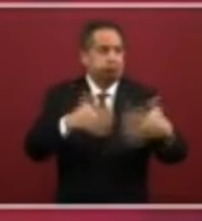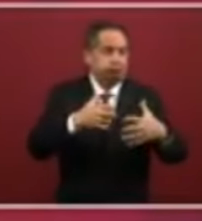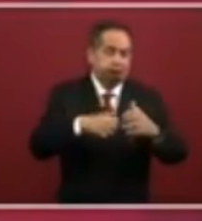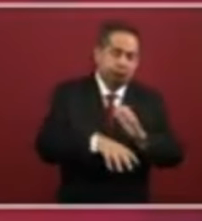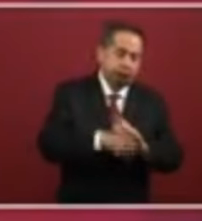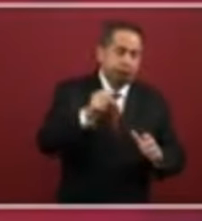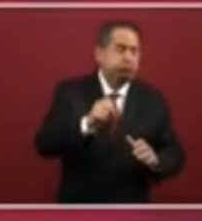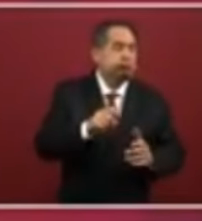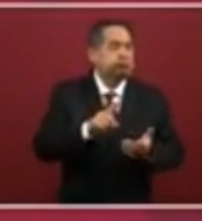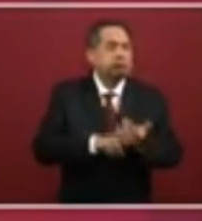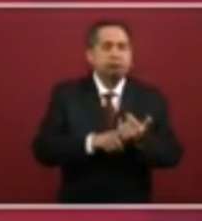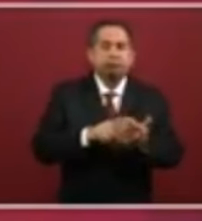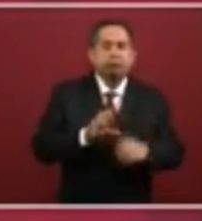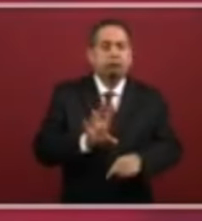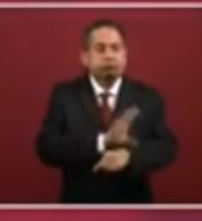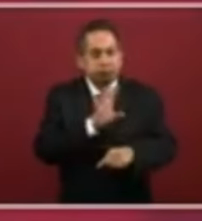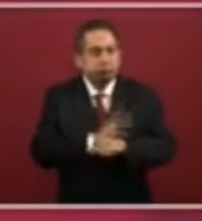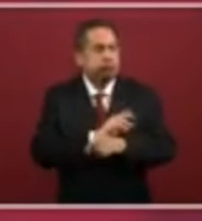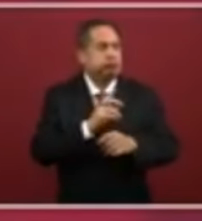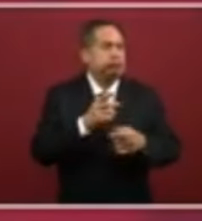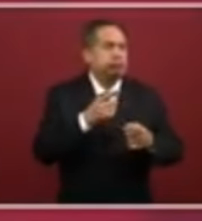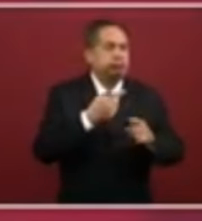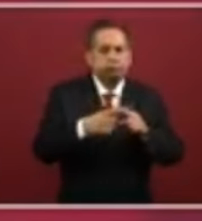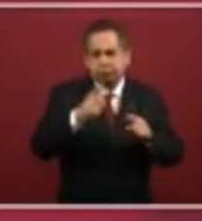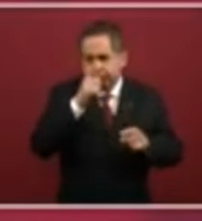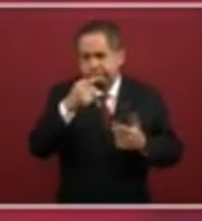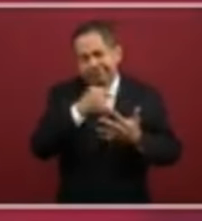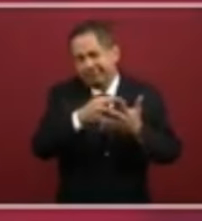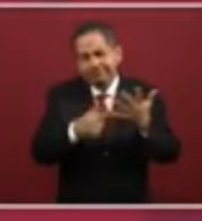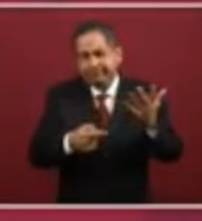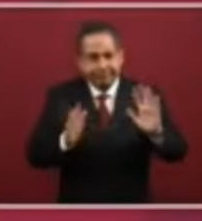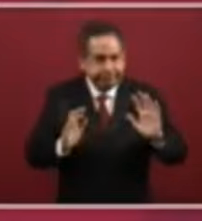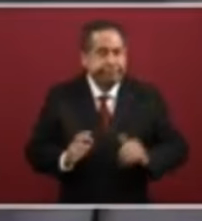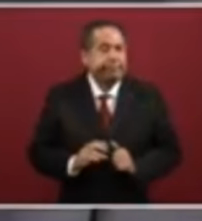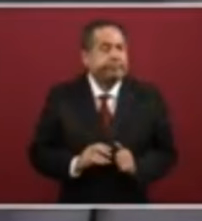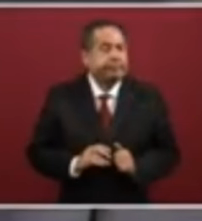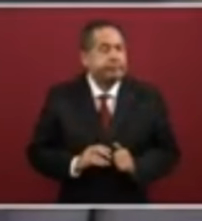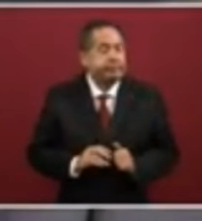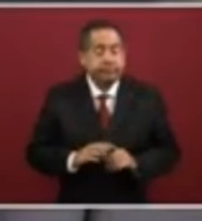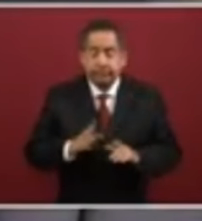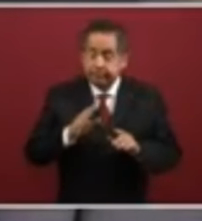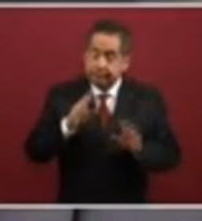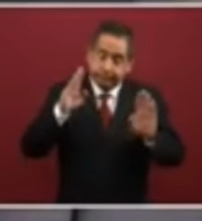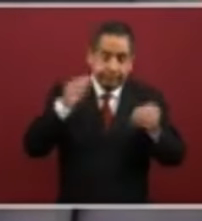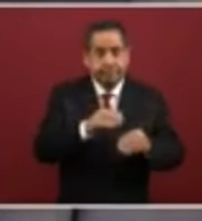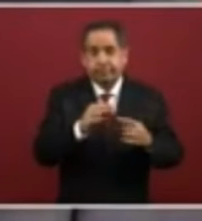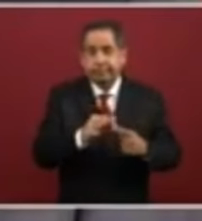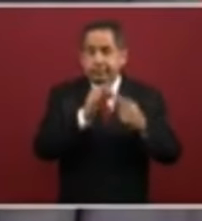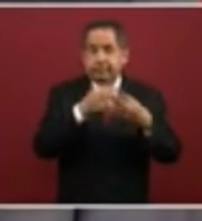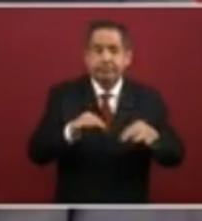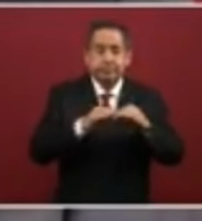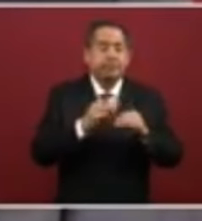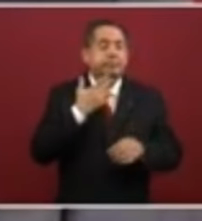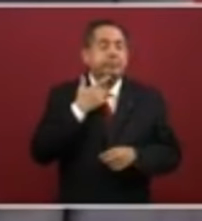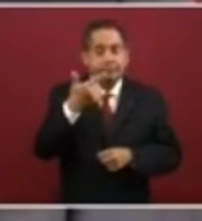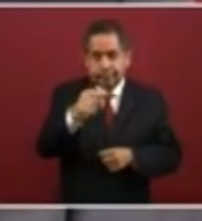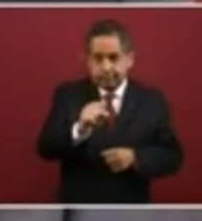de energéticos, en particular en gasolinas y en